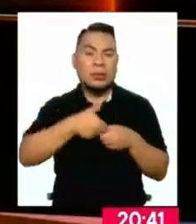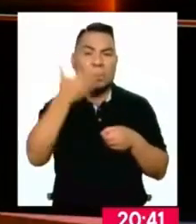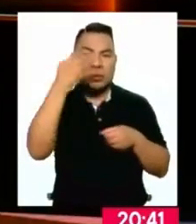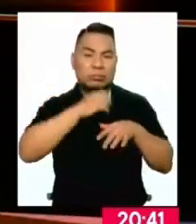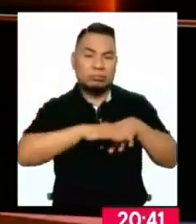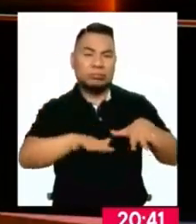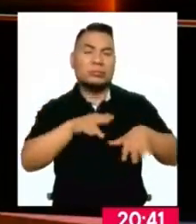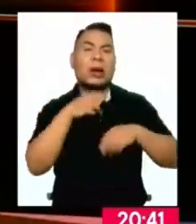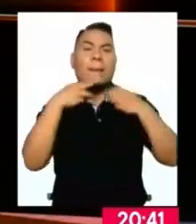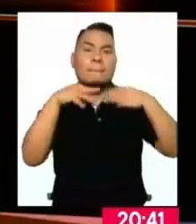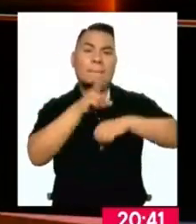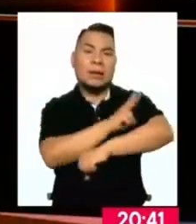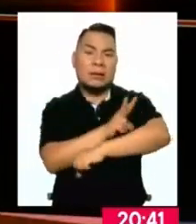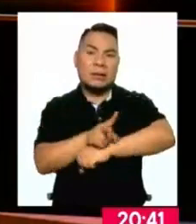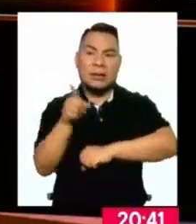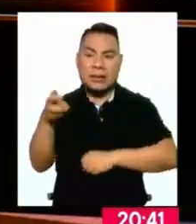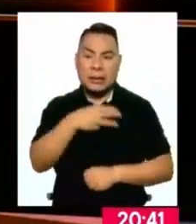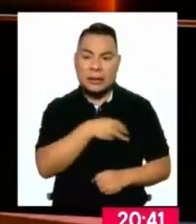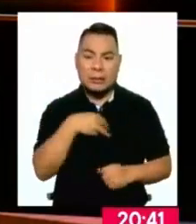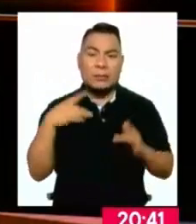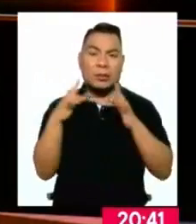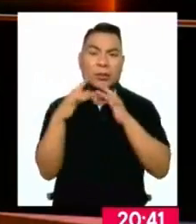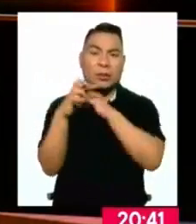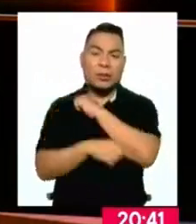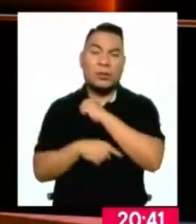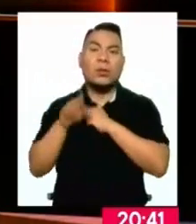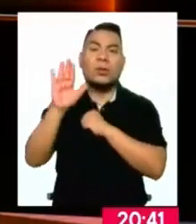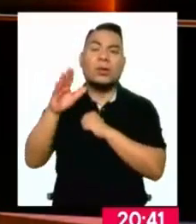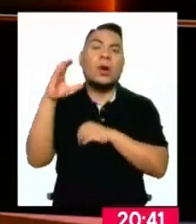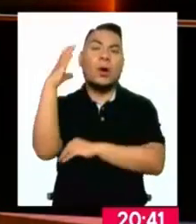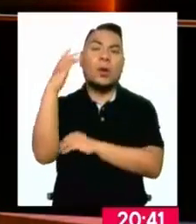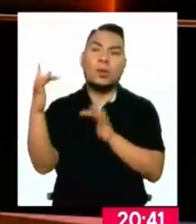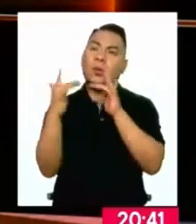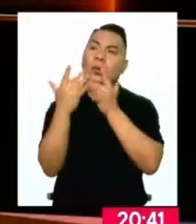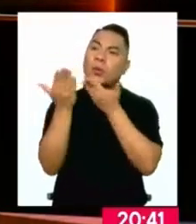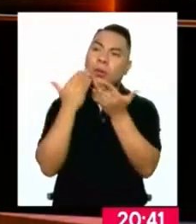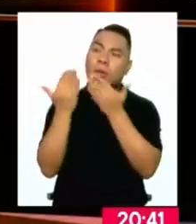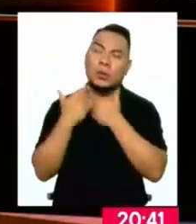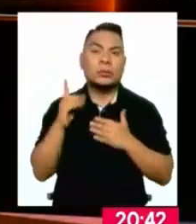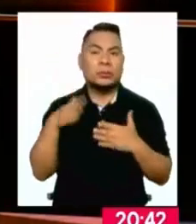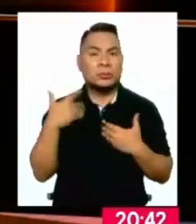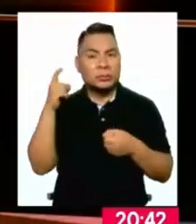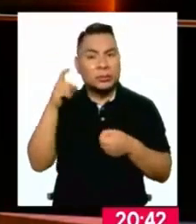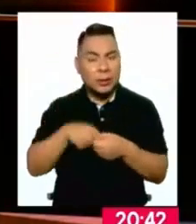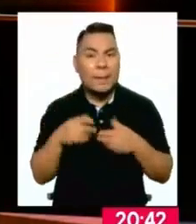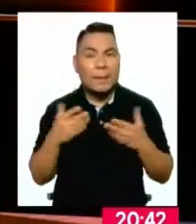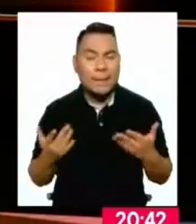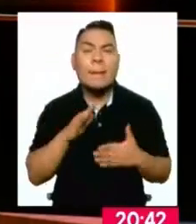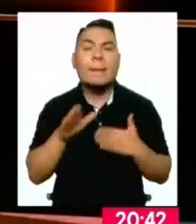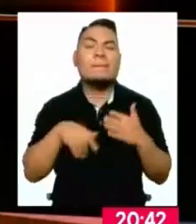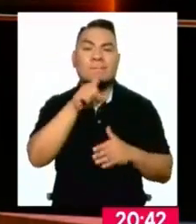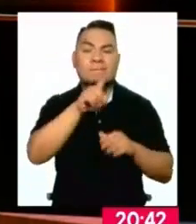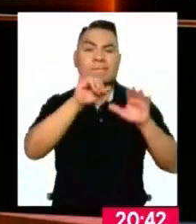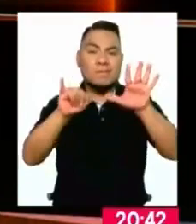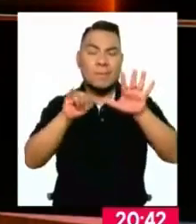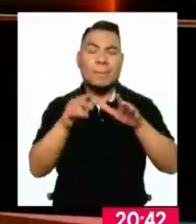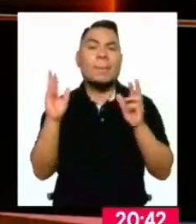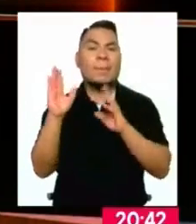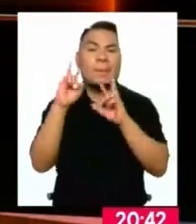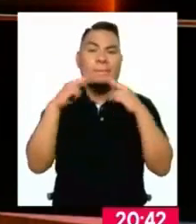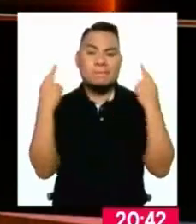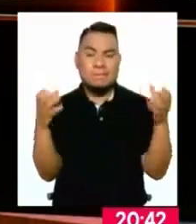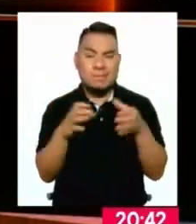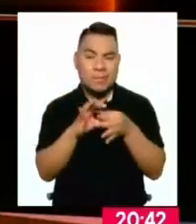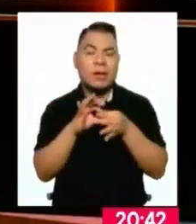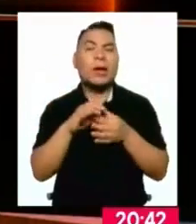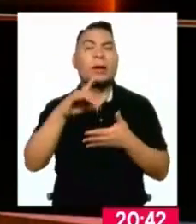mar de Ventanilla. El canciller brindó estas declaraciones desde Colombia, donde se encuentra para participar de la 16 cumbre de la Alianza